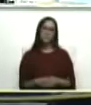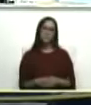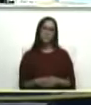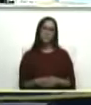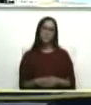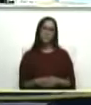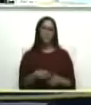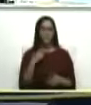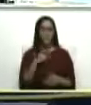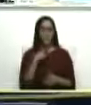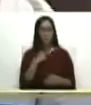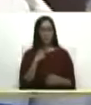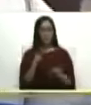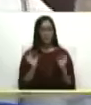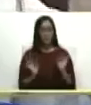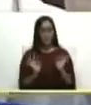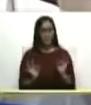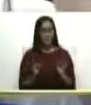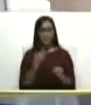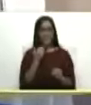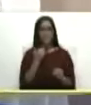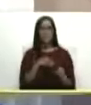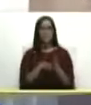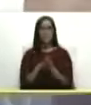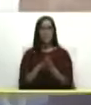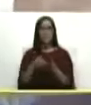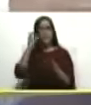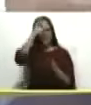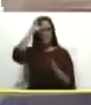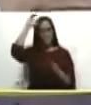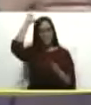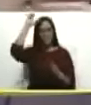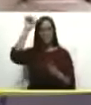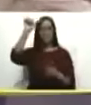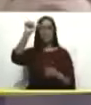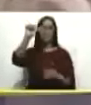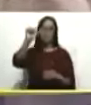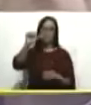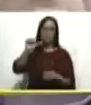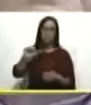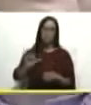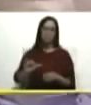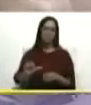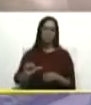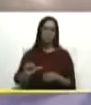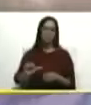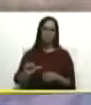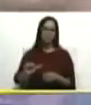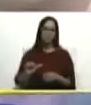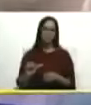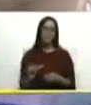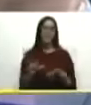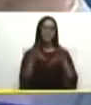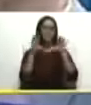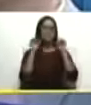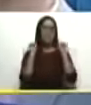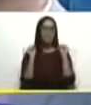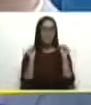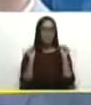La política, sobre todo, si algo se desarrolla, es la capacidad de discernimiento, análisis,